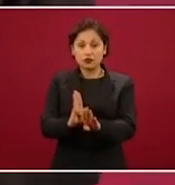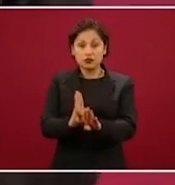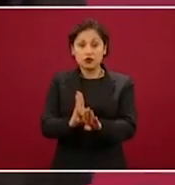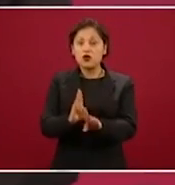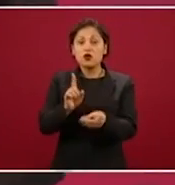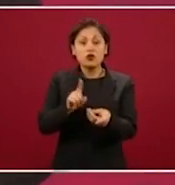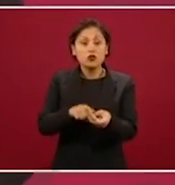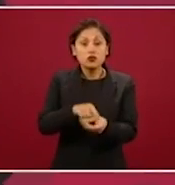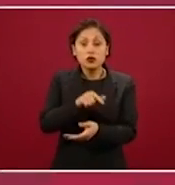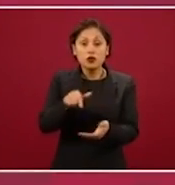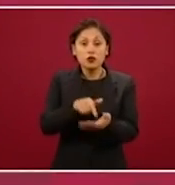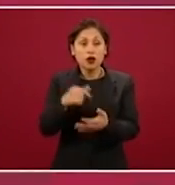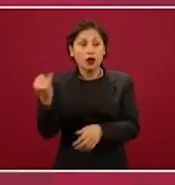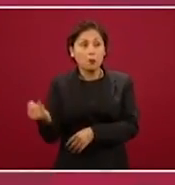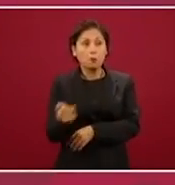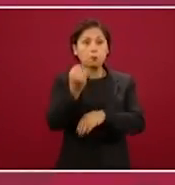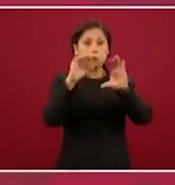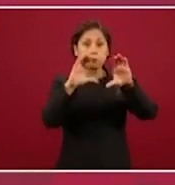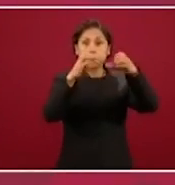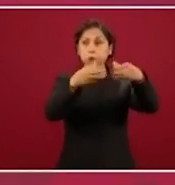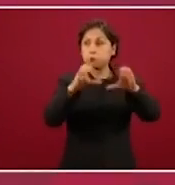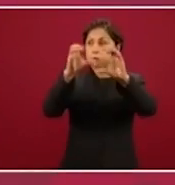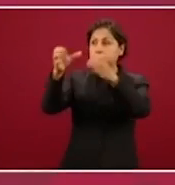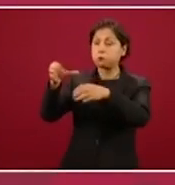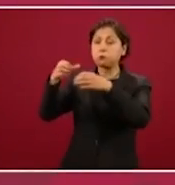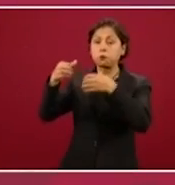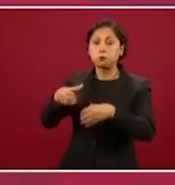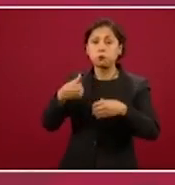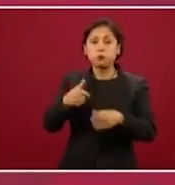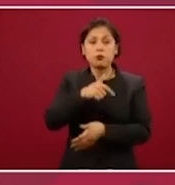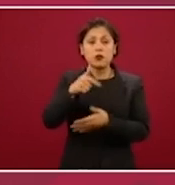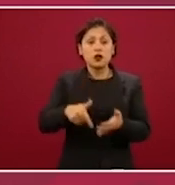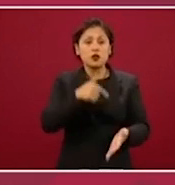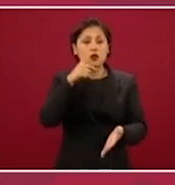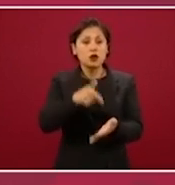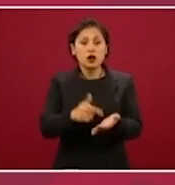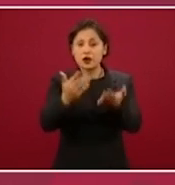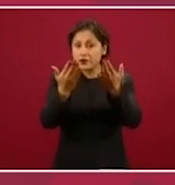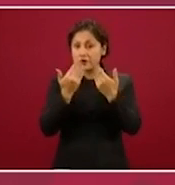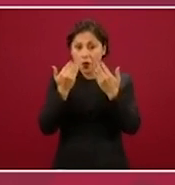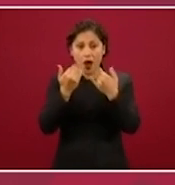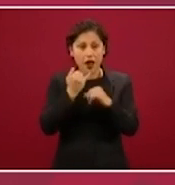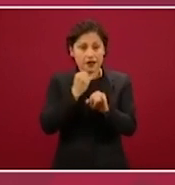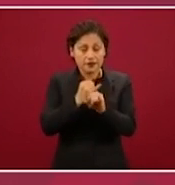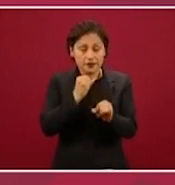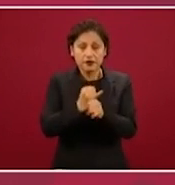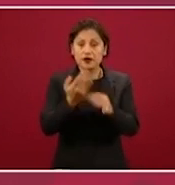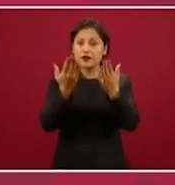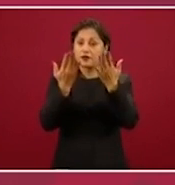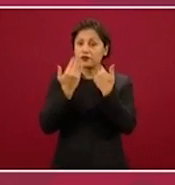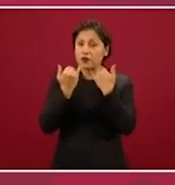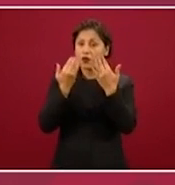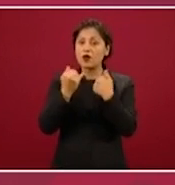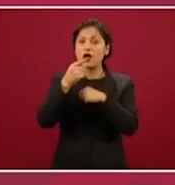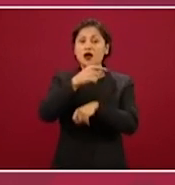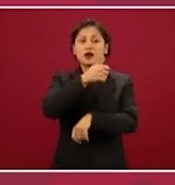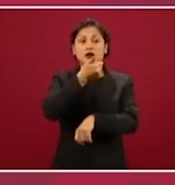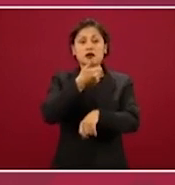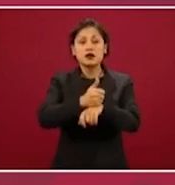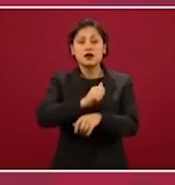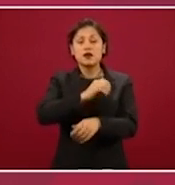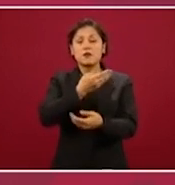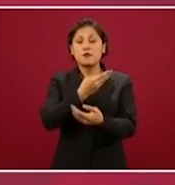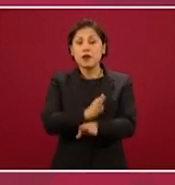territorio, no hay internet en la mayoría del territorio. ¿Dónde había internet?